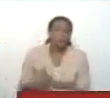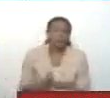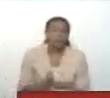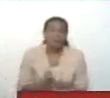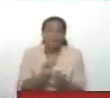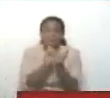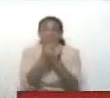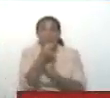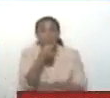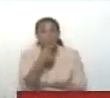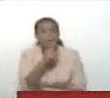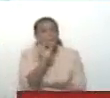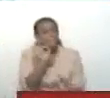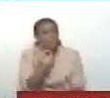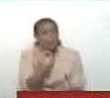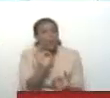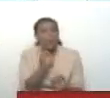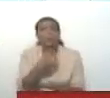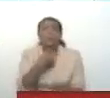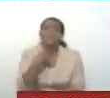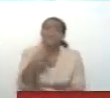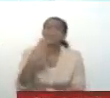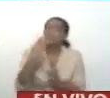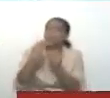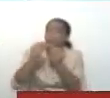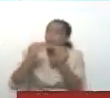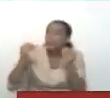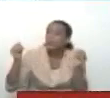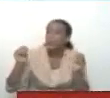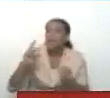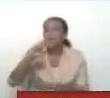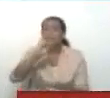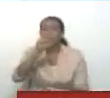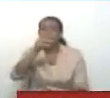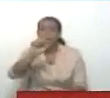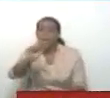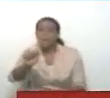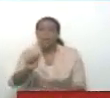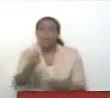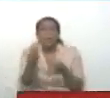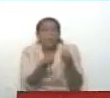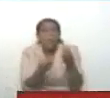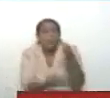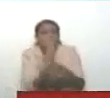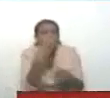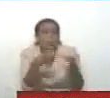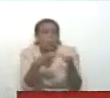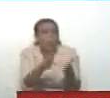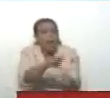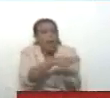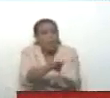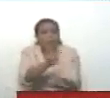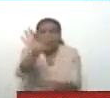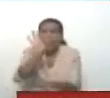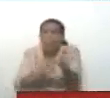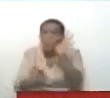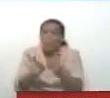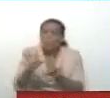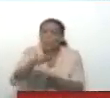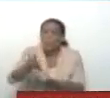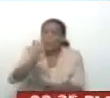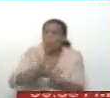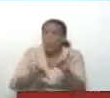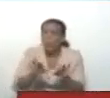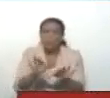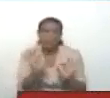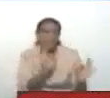nombre es muy bonito, muy expresivo, Voces Risueñas. ¿Cómo nace esto? rescatar ritmos venezolanos. ¿De dónde sacaron